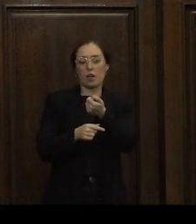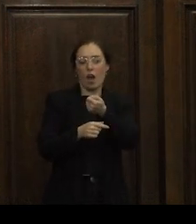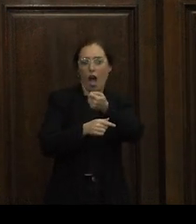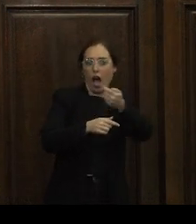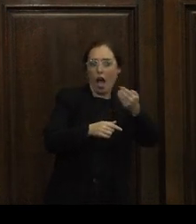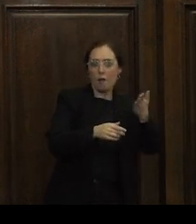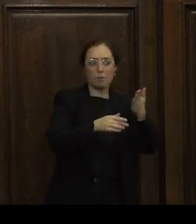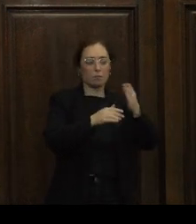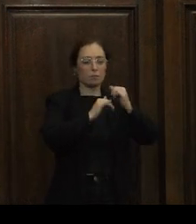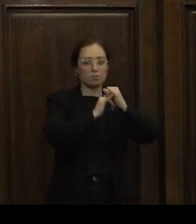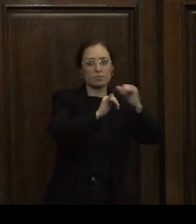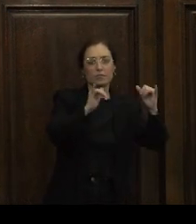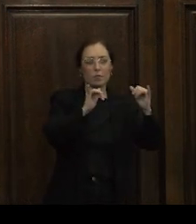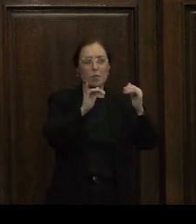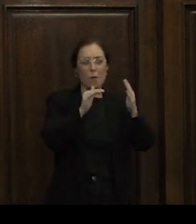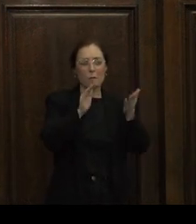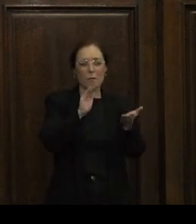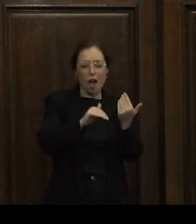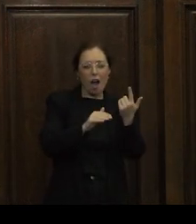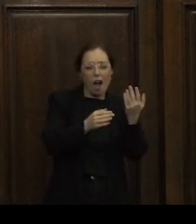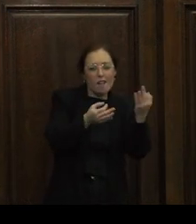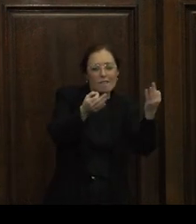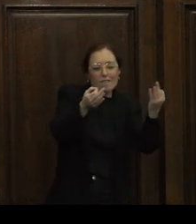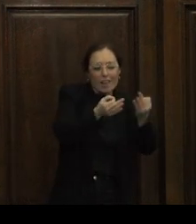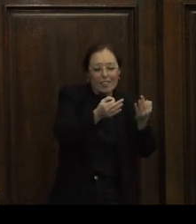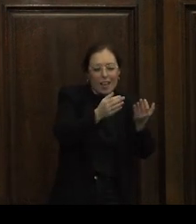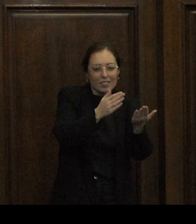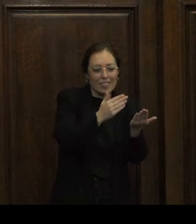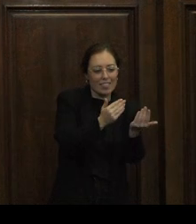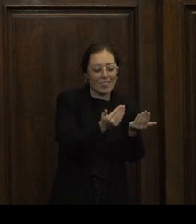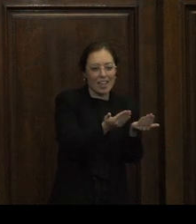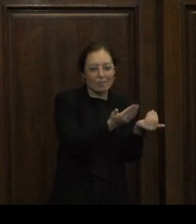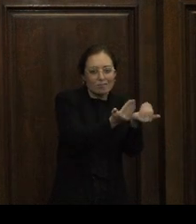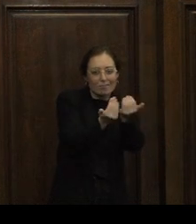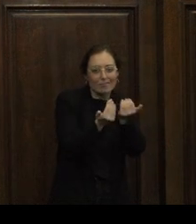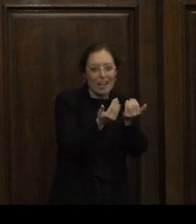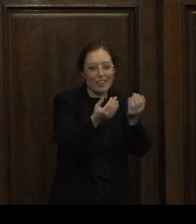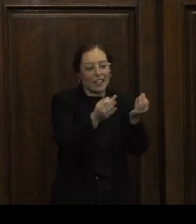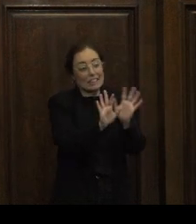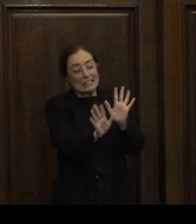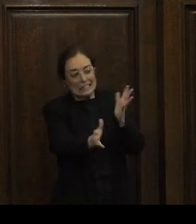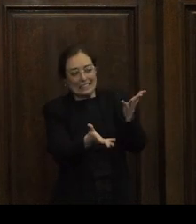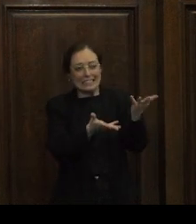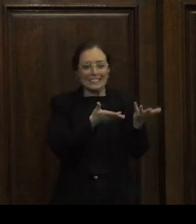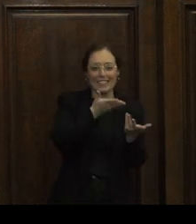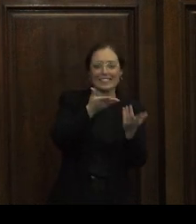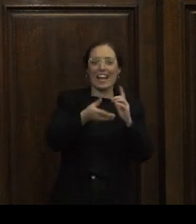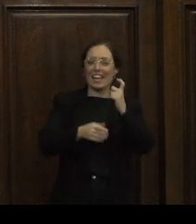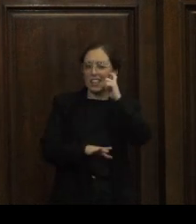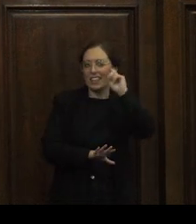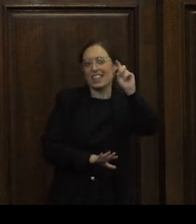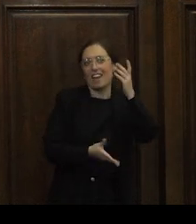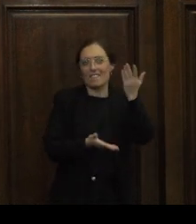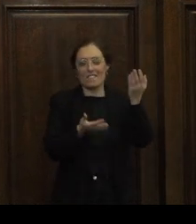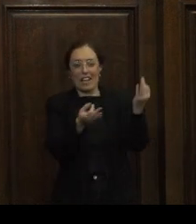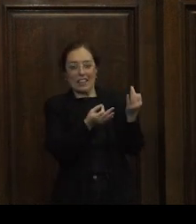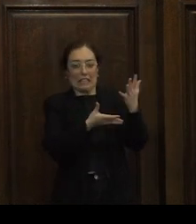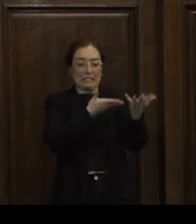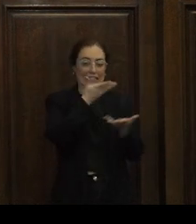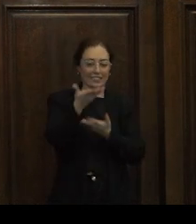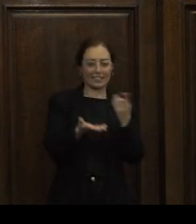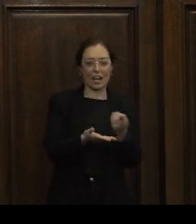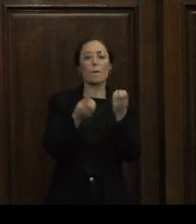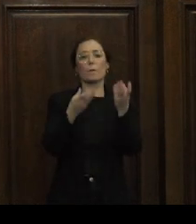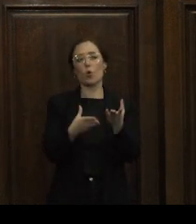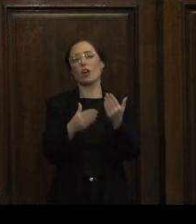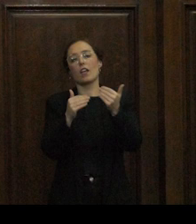digitales estarían más cercanos a la verdad, ¿no? Solo que esta verdad ambigua, ¿no? Porque es este régimen de la